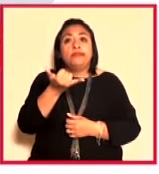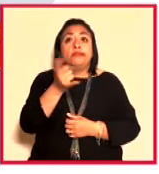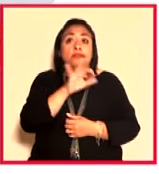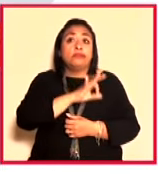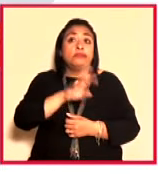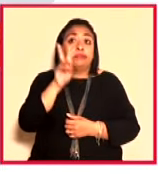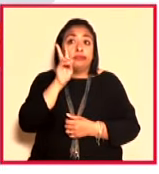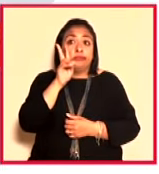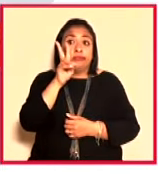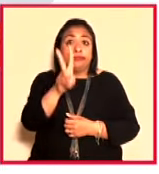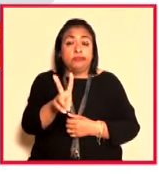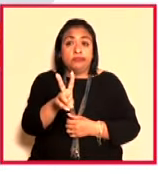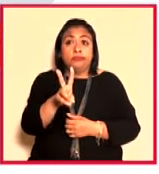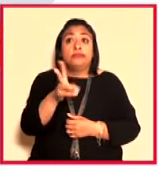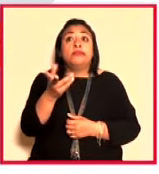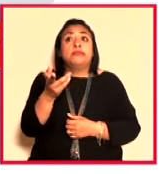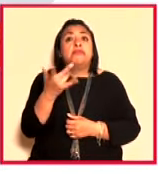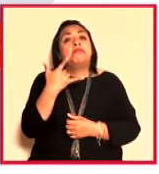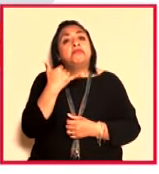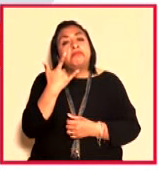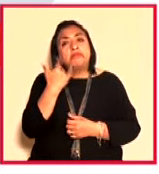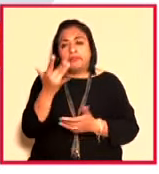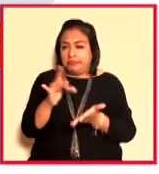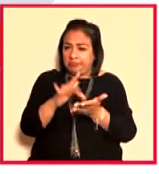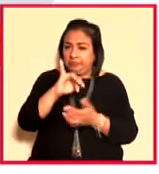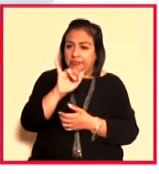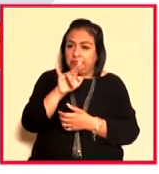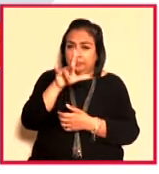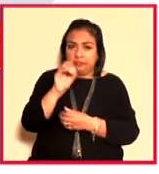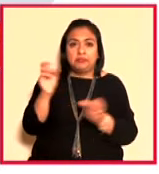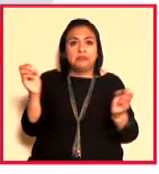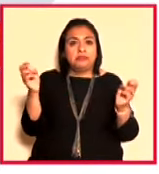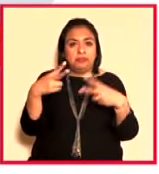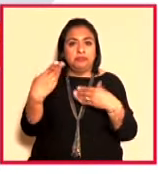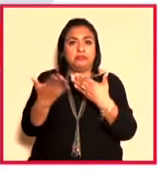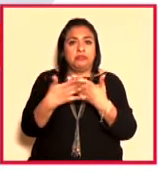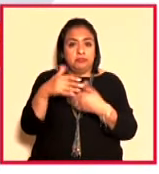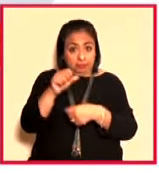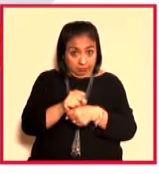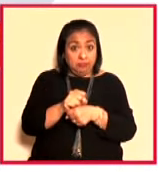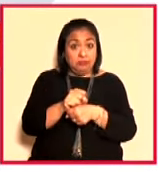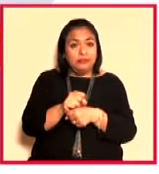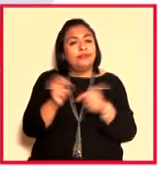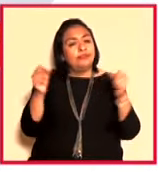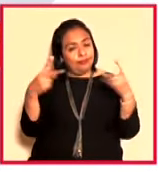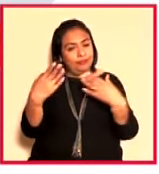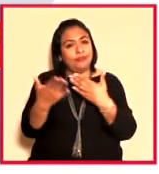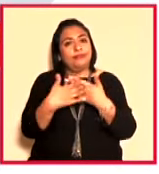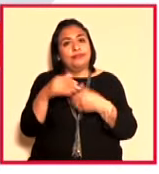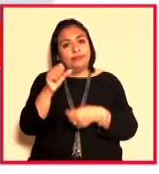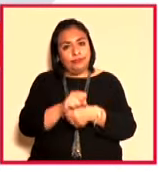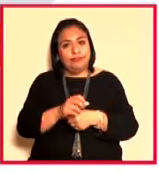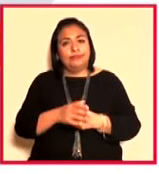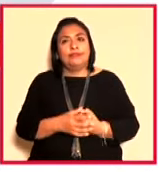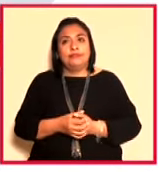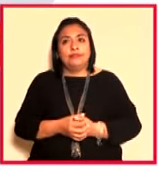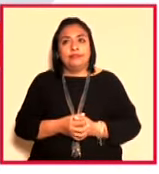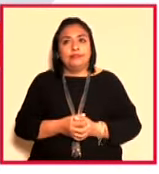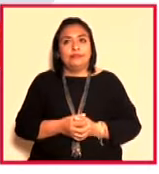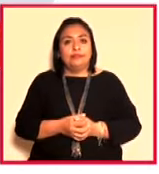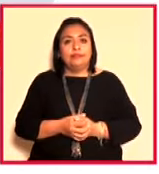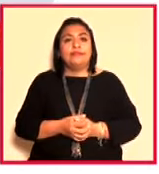de disfrutar un buen rato. Muchas gracias, Julio. Nos vemos la próxima semana, ¿no? Nos vemos la próxima semana.